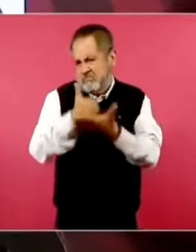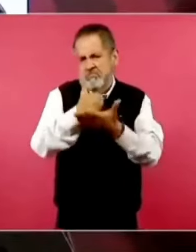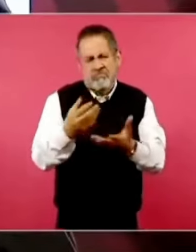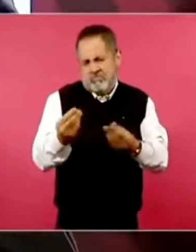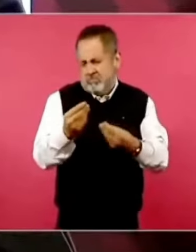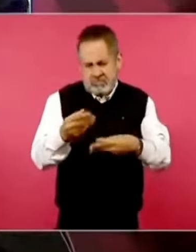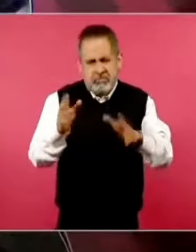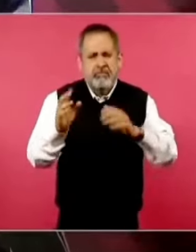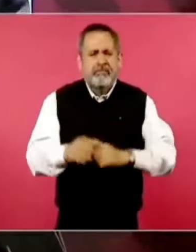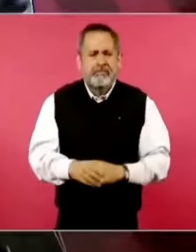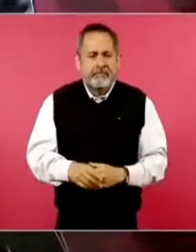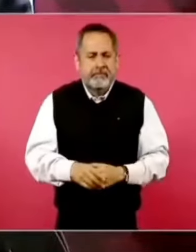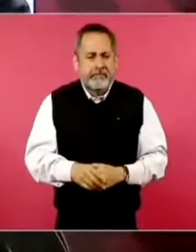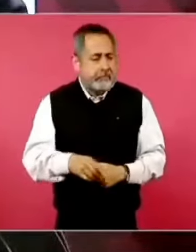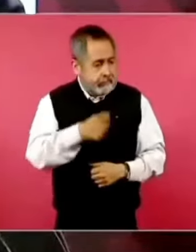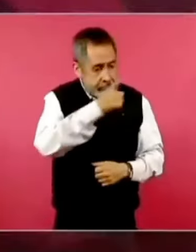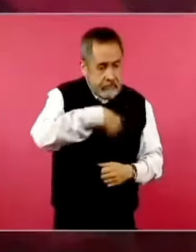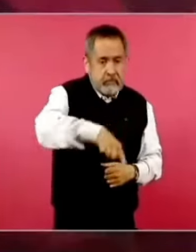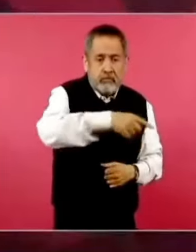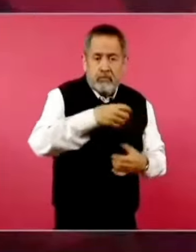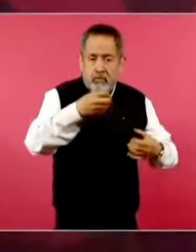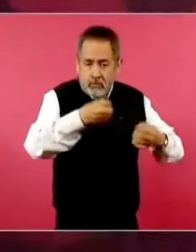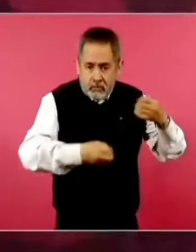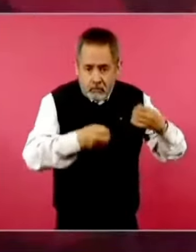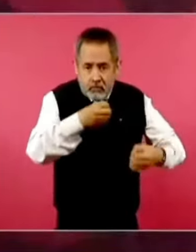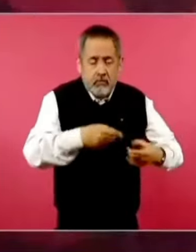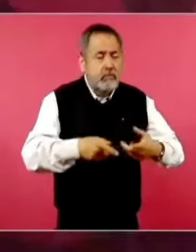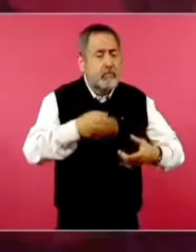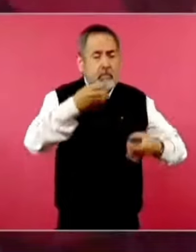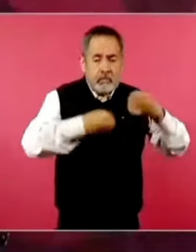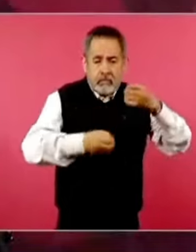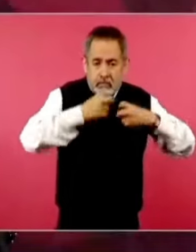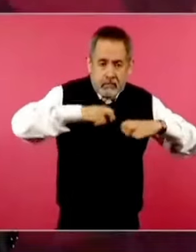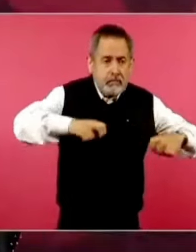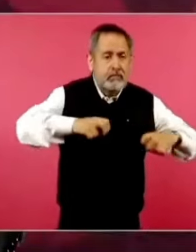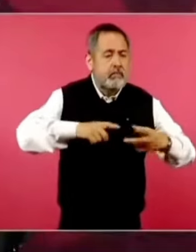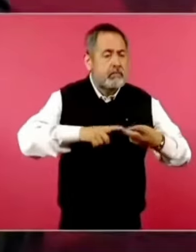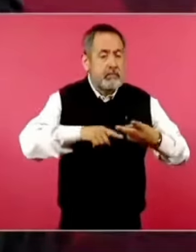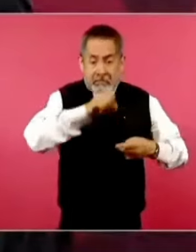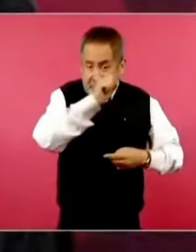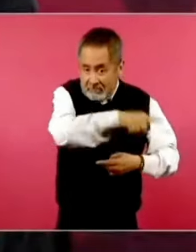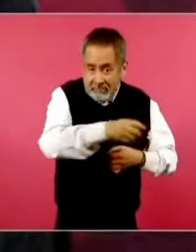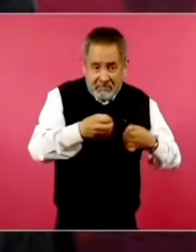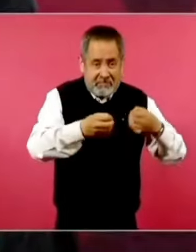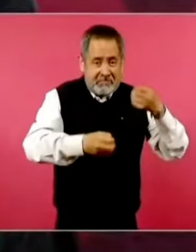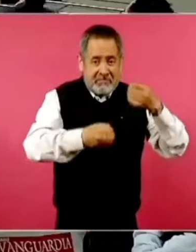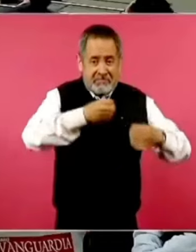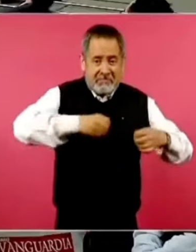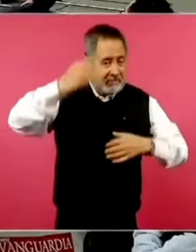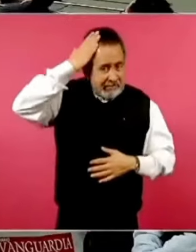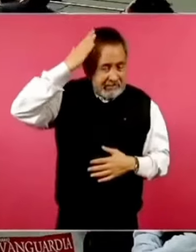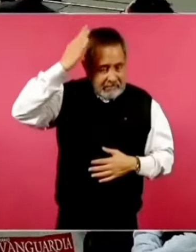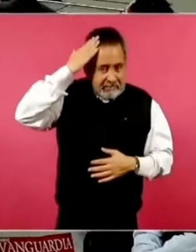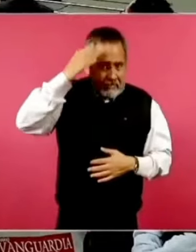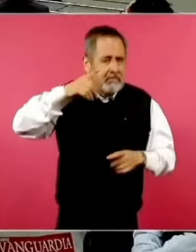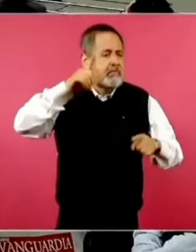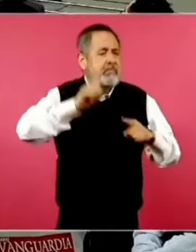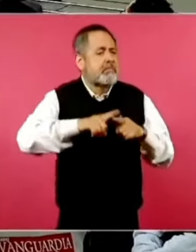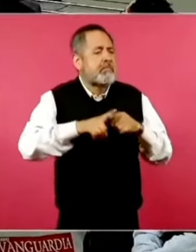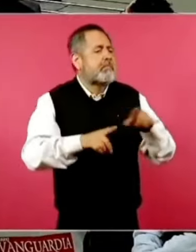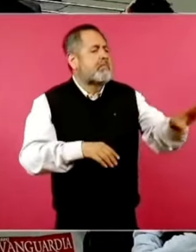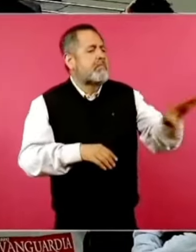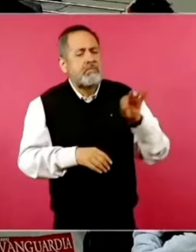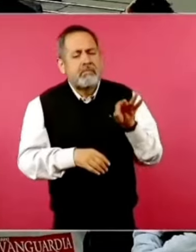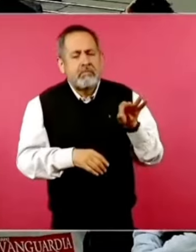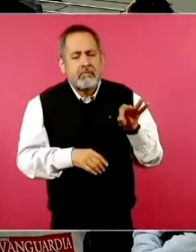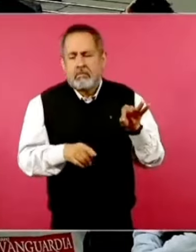Que los jueces, los magistrados, los ministros, los elige el pueblo. Eso